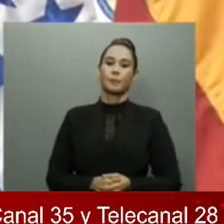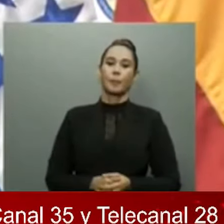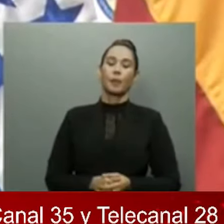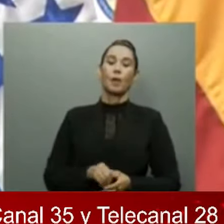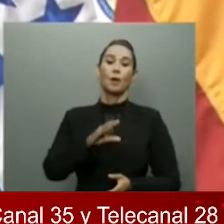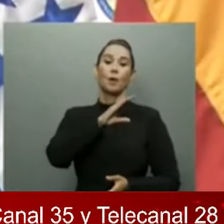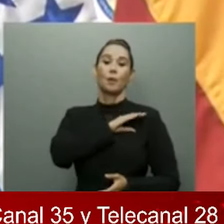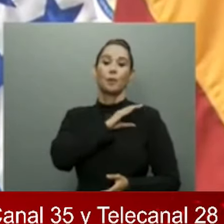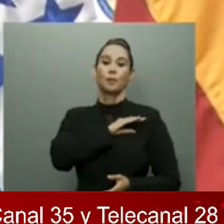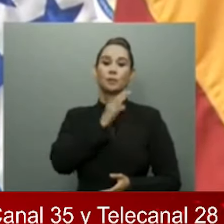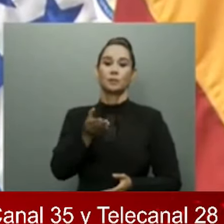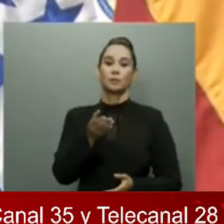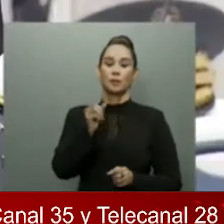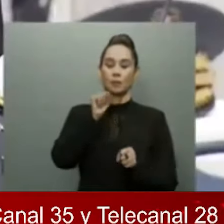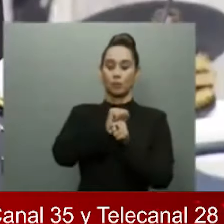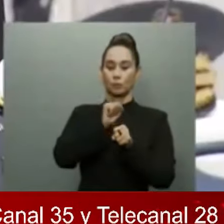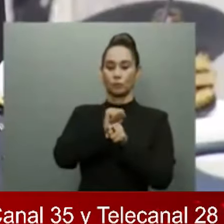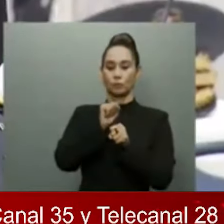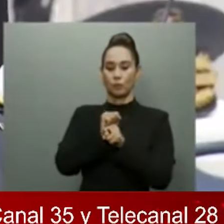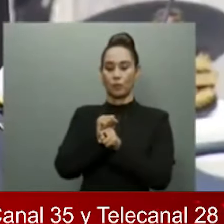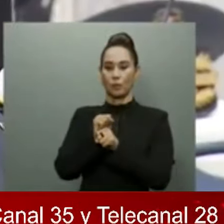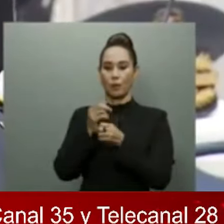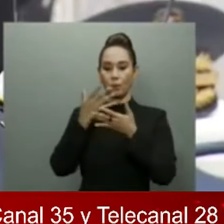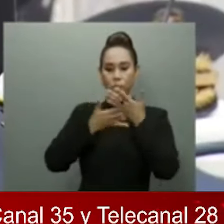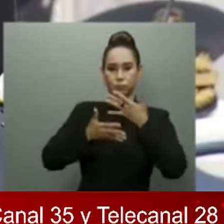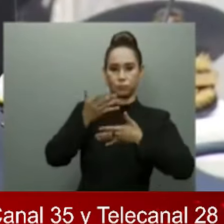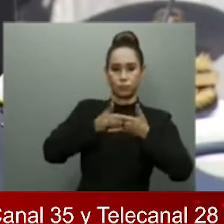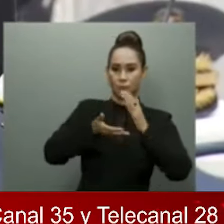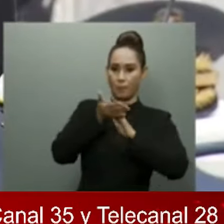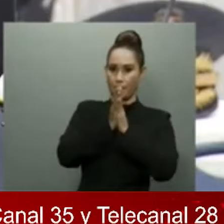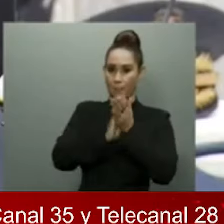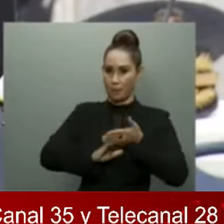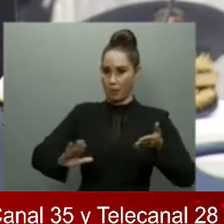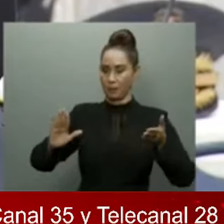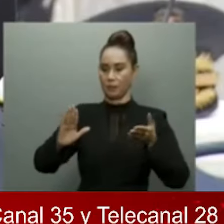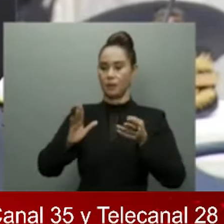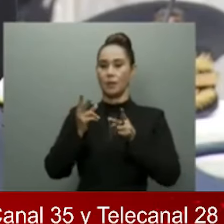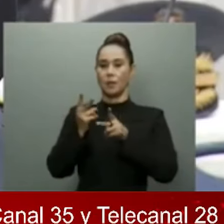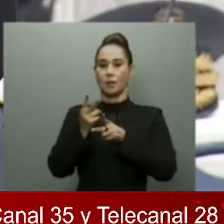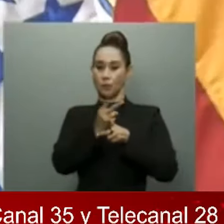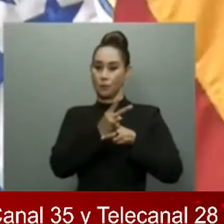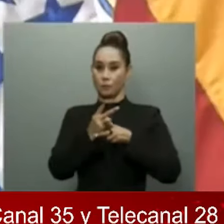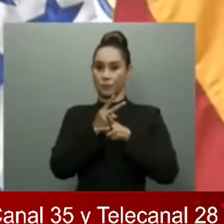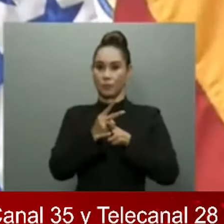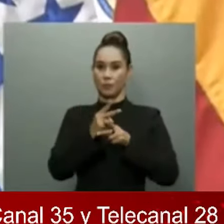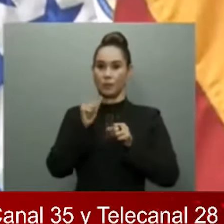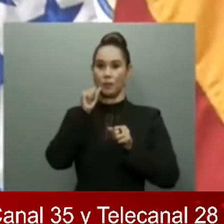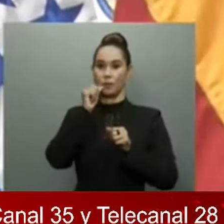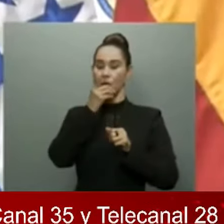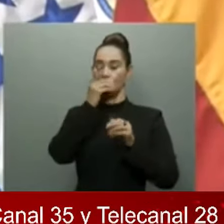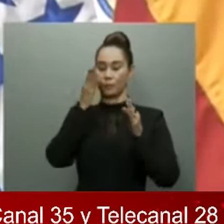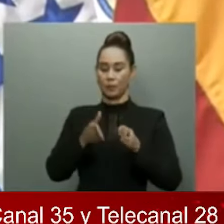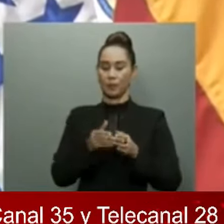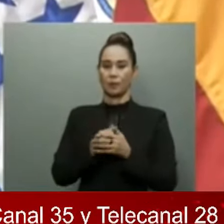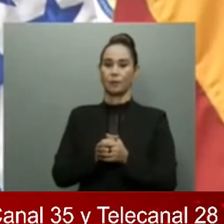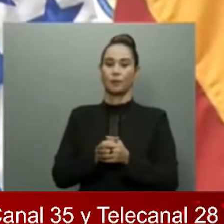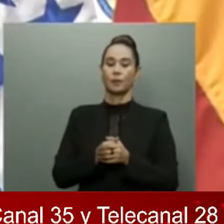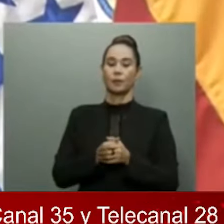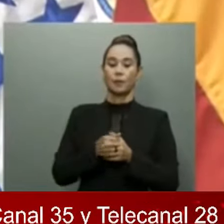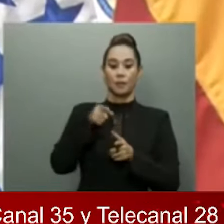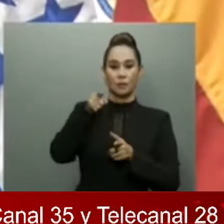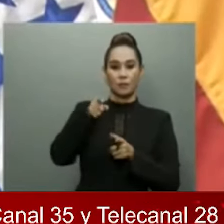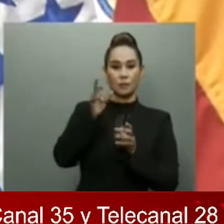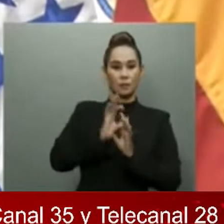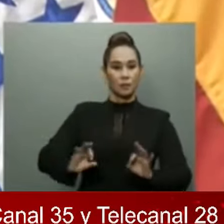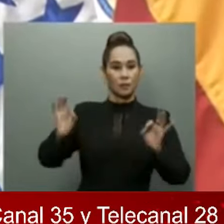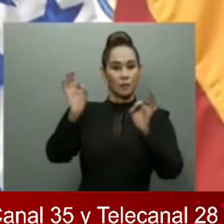Policía que realice una gestión integral de la convivencia pacífica y la seguridad ciudadana, condición esta necesaria para que el